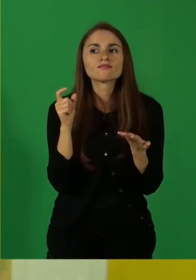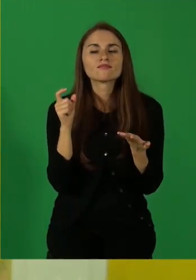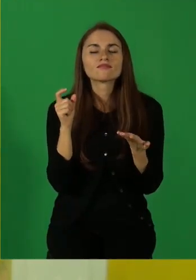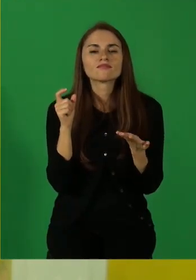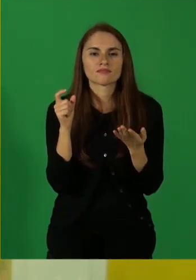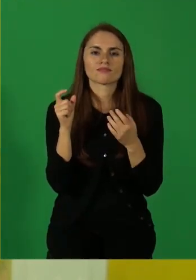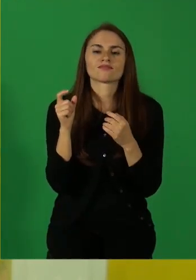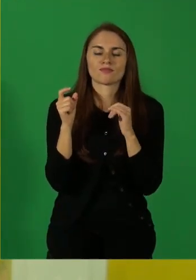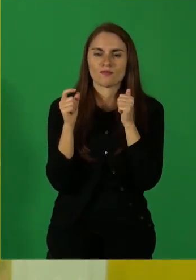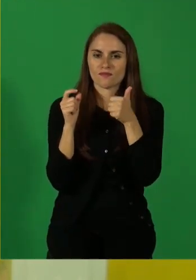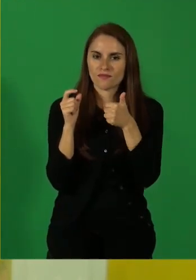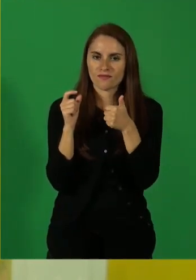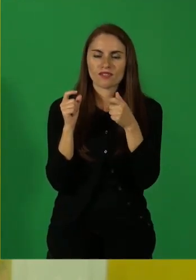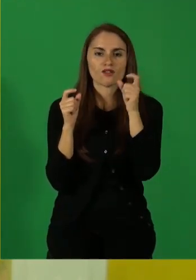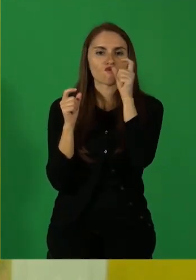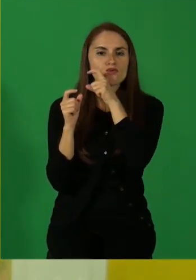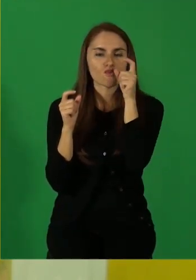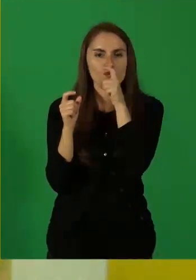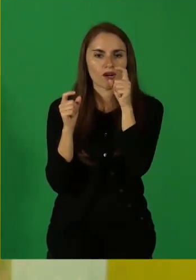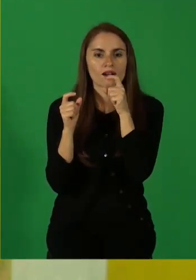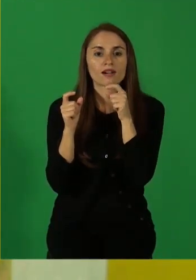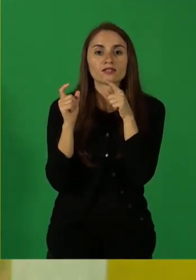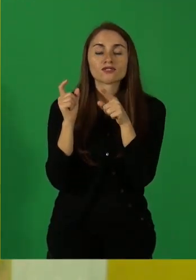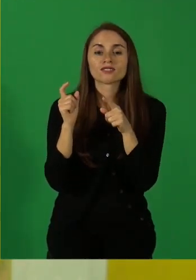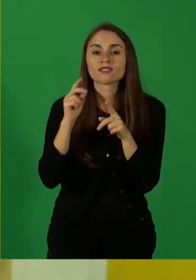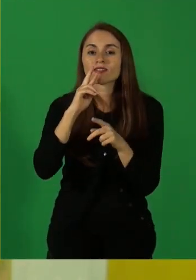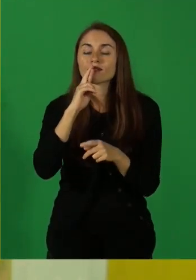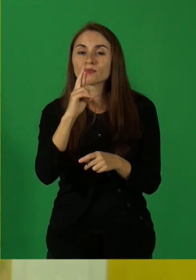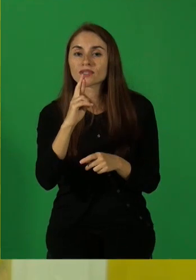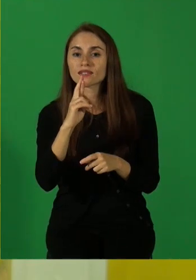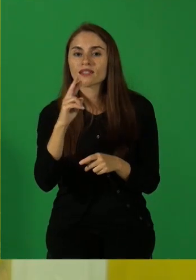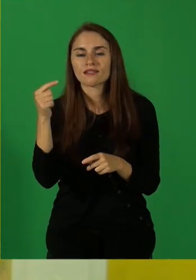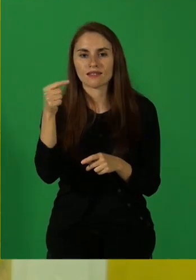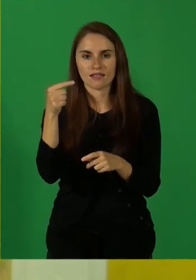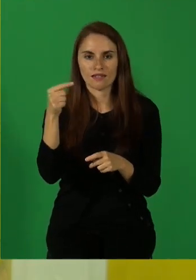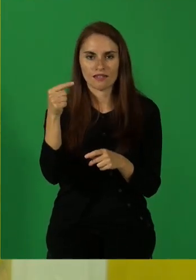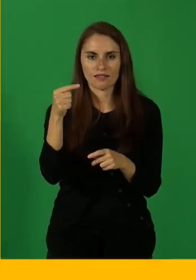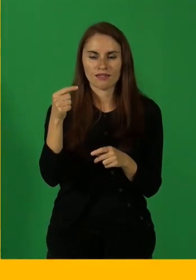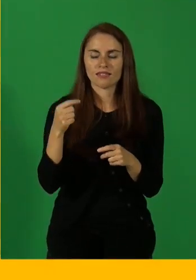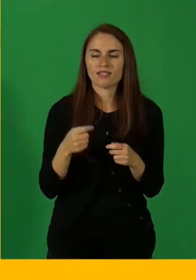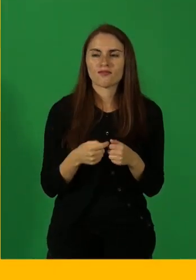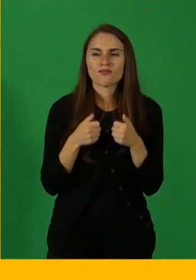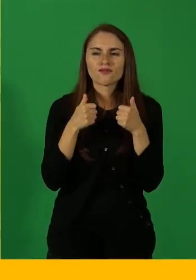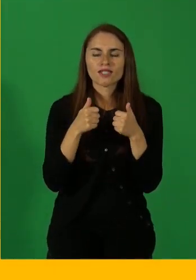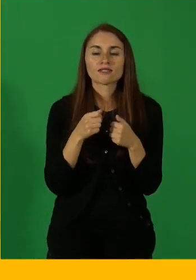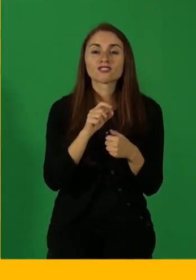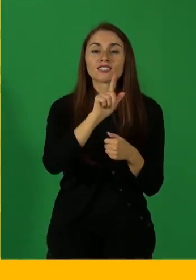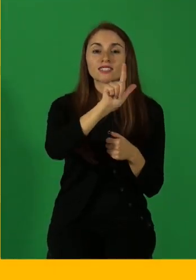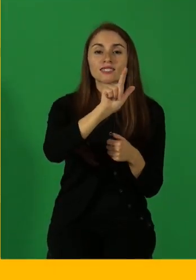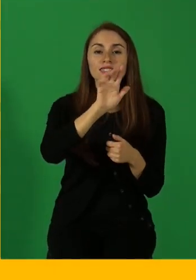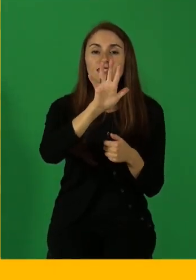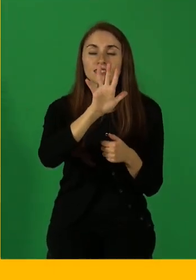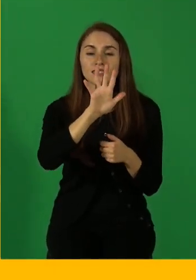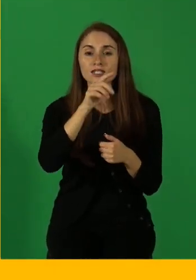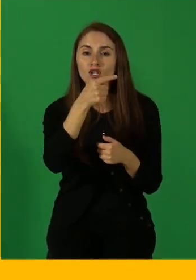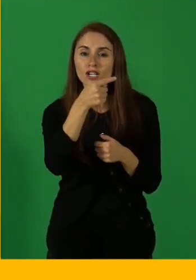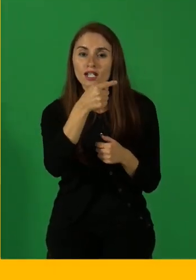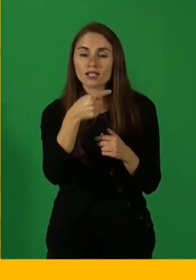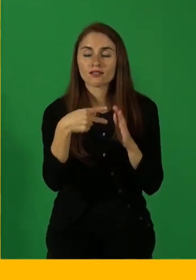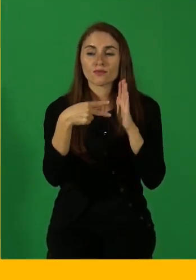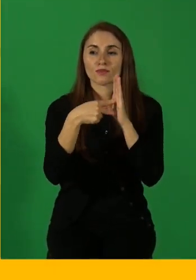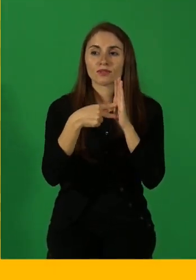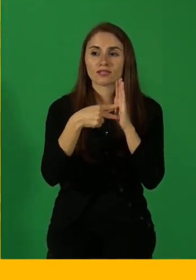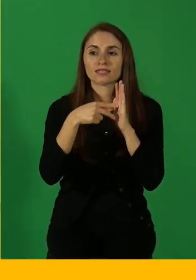entonces? Súper, la ficha roja, por lo tanto el resultado sería negativo. Muy bien. ¿Y cuánto nos daría